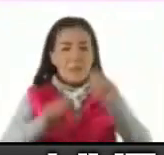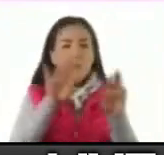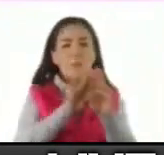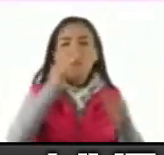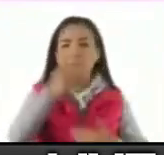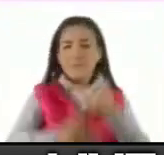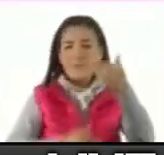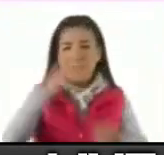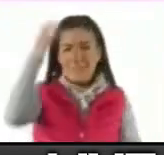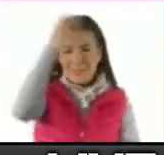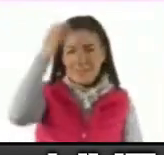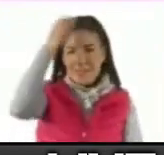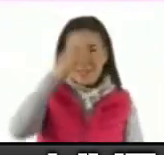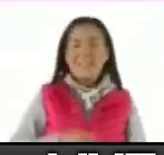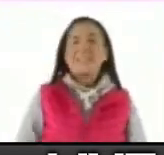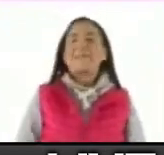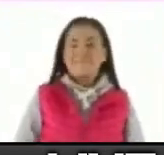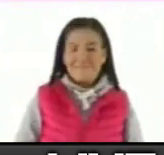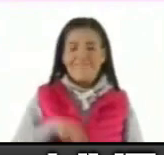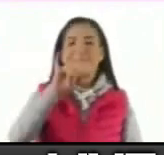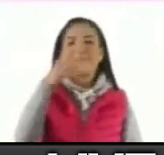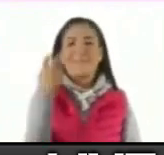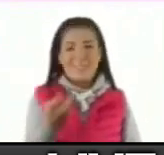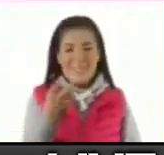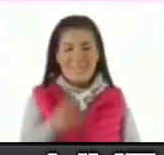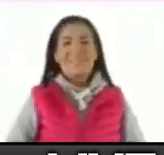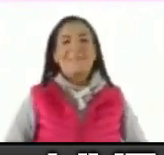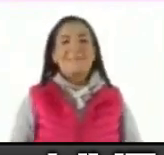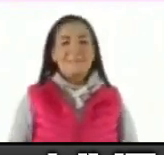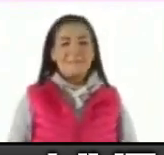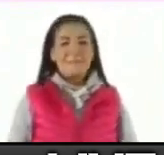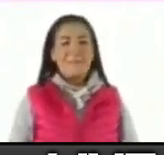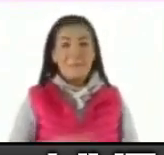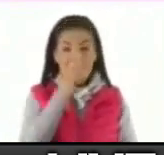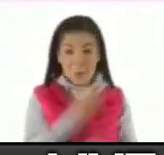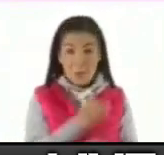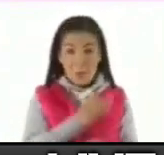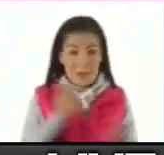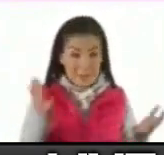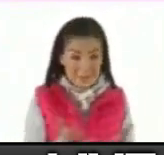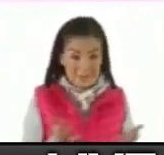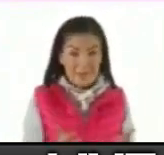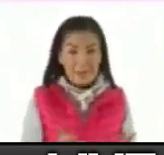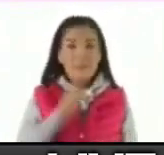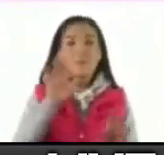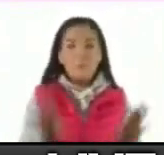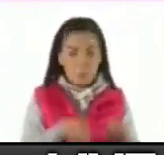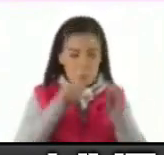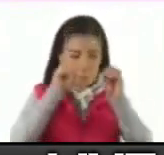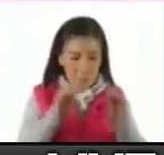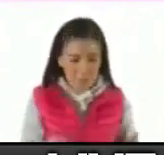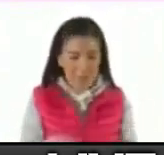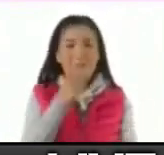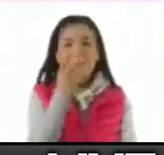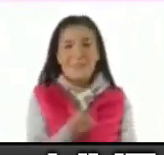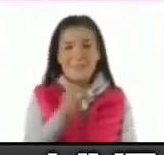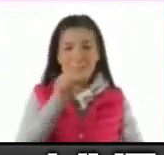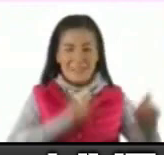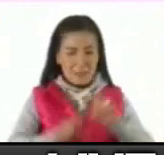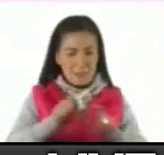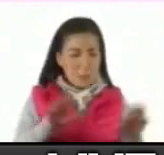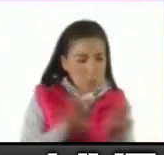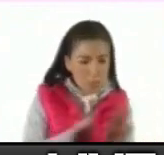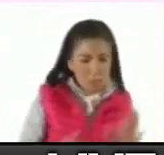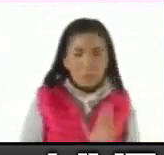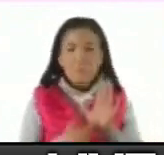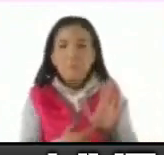ciencia. Así es, maestro Fernando. Lo haremos con esta magia que tiene la química y que se